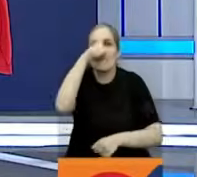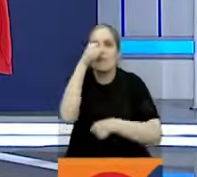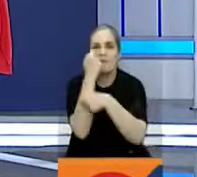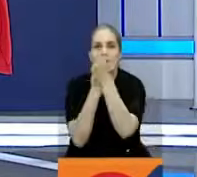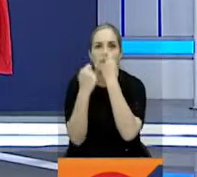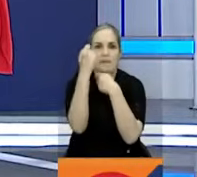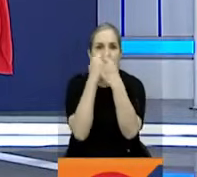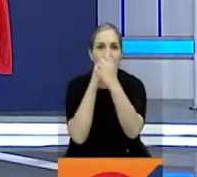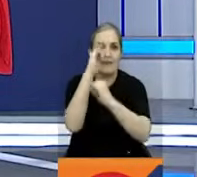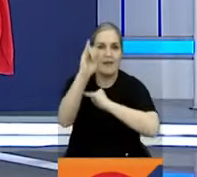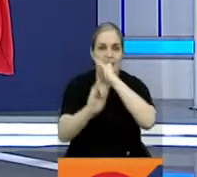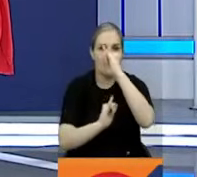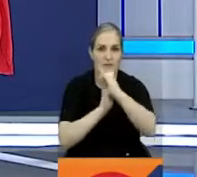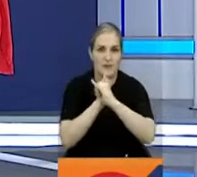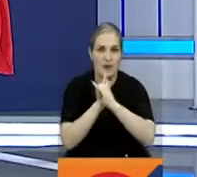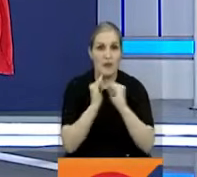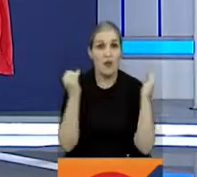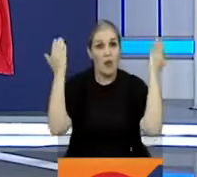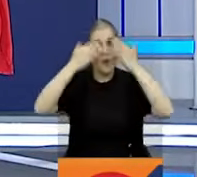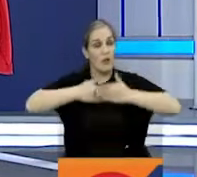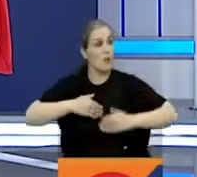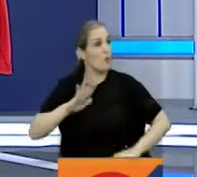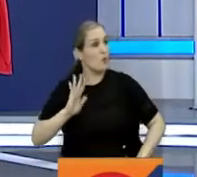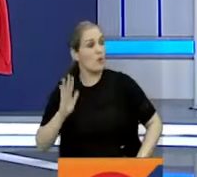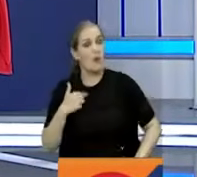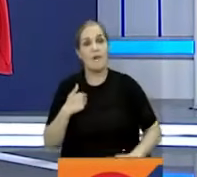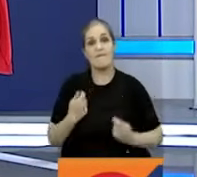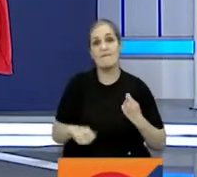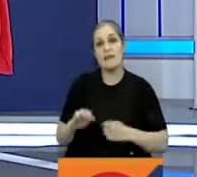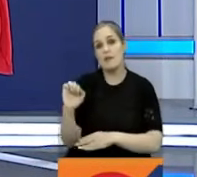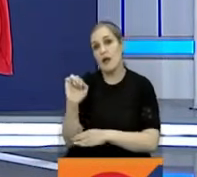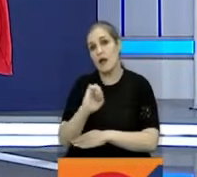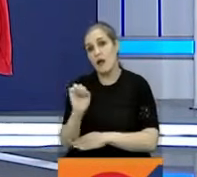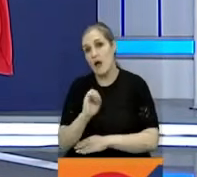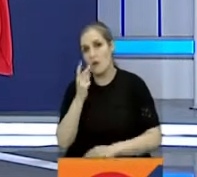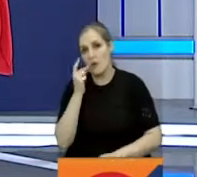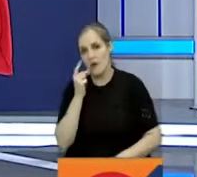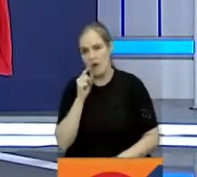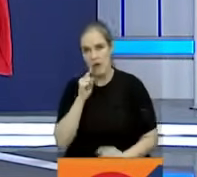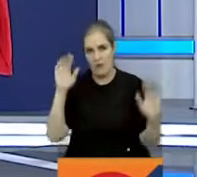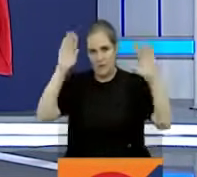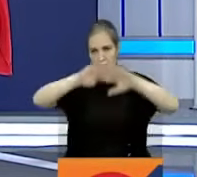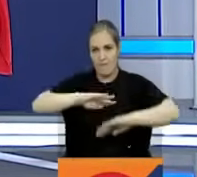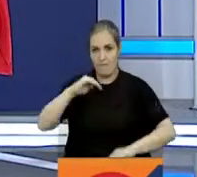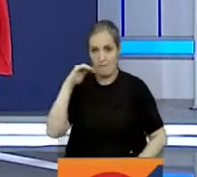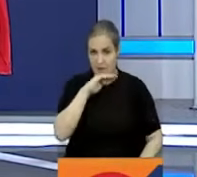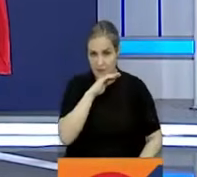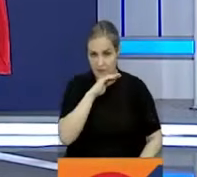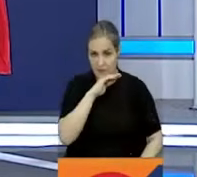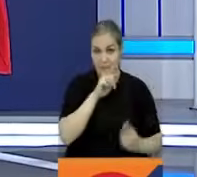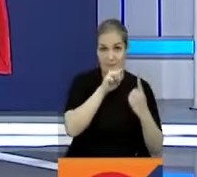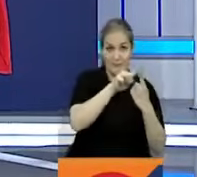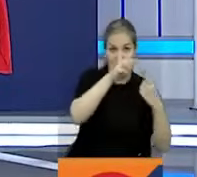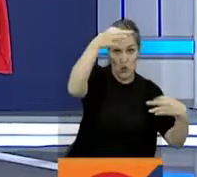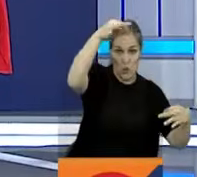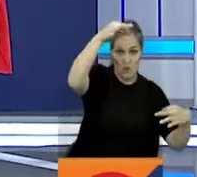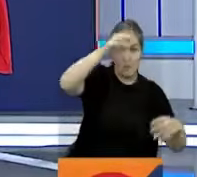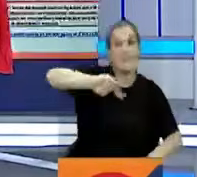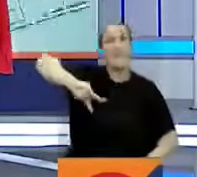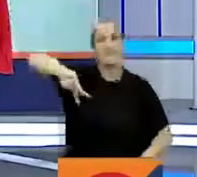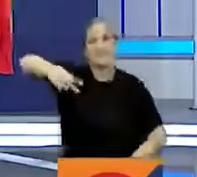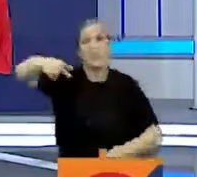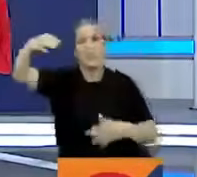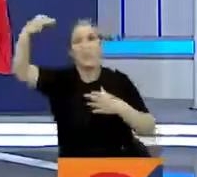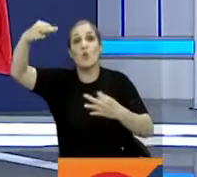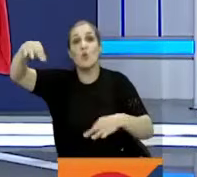cocaína, utilizando como fachada su concesionario de carros en Pereira, dice el documento. Y en el segundo documento, que fue elaborado